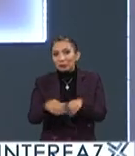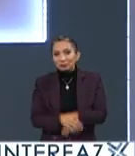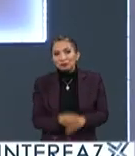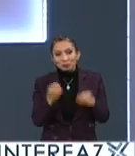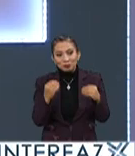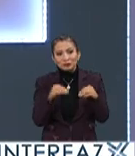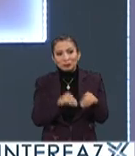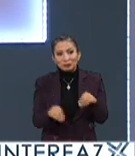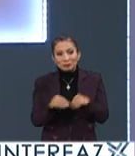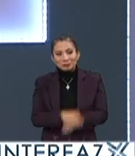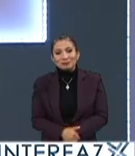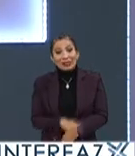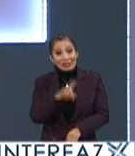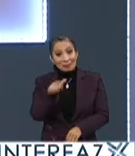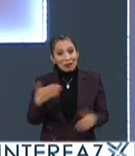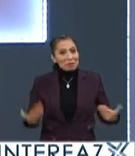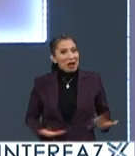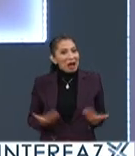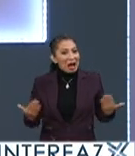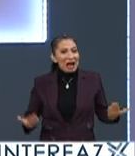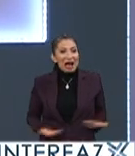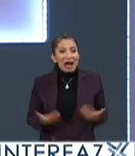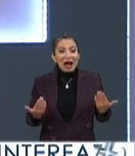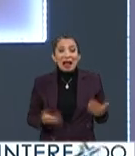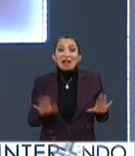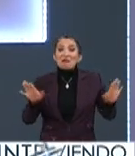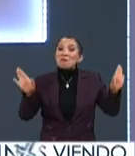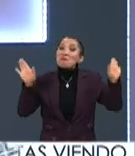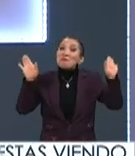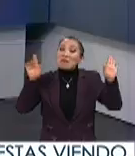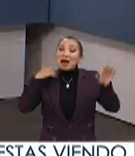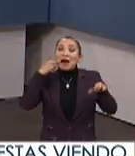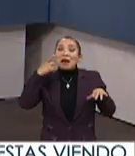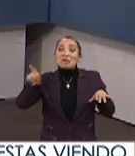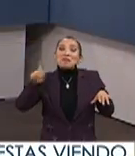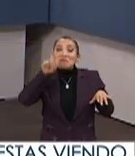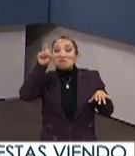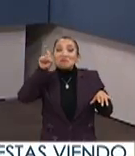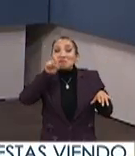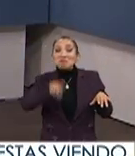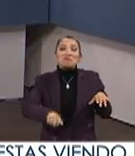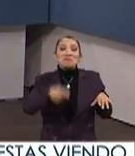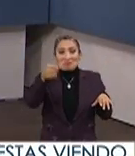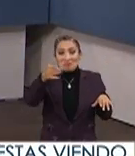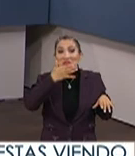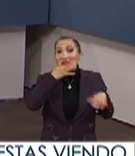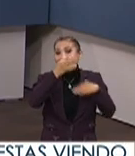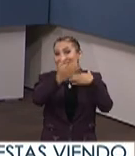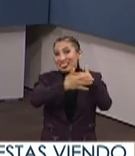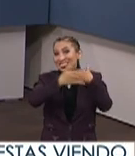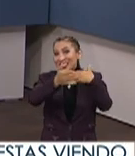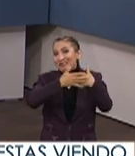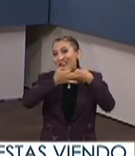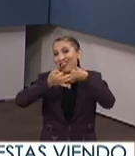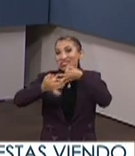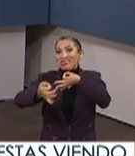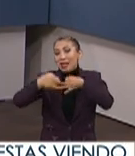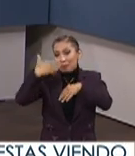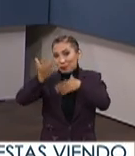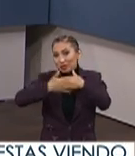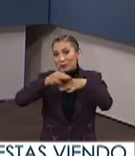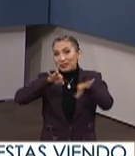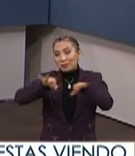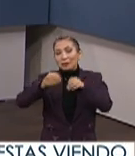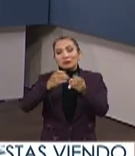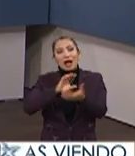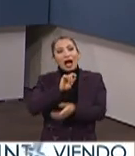movimiento. Pensamos que después ser baile o algo así. Vamos a ver. Pues es una muy buena ancla para esperar mucho tu